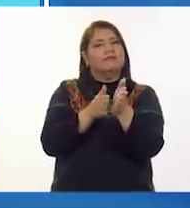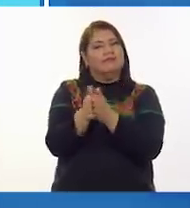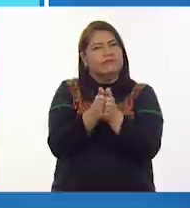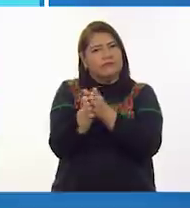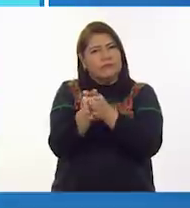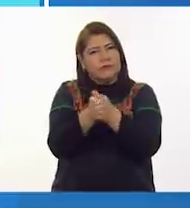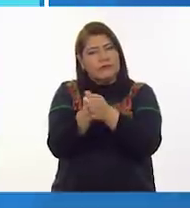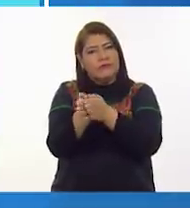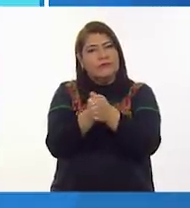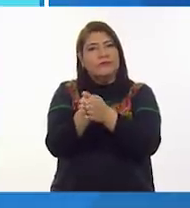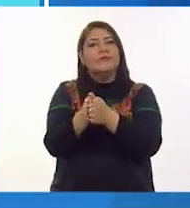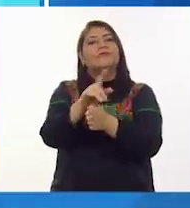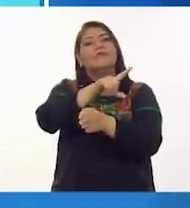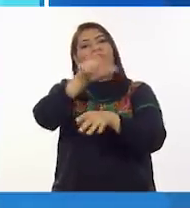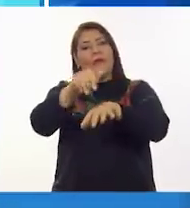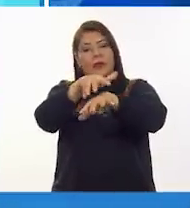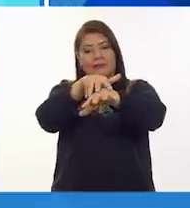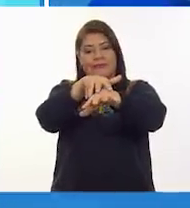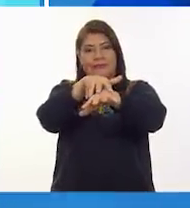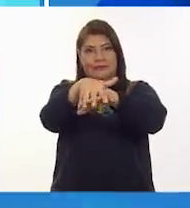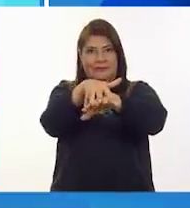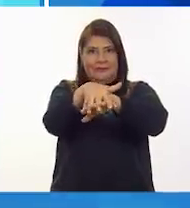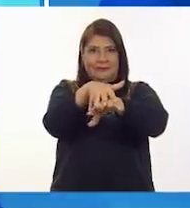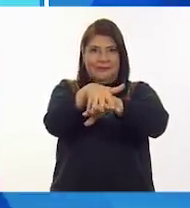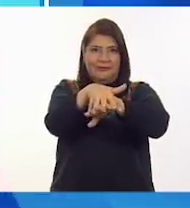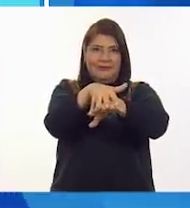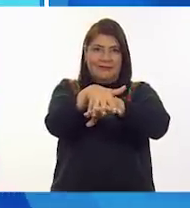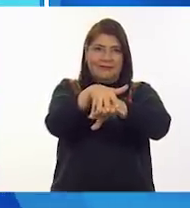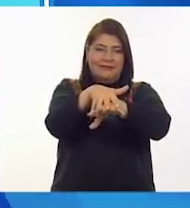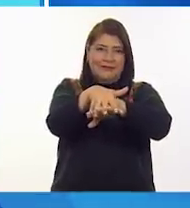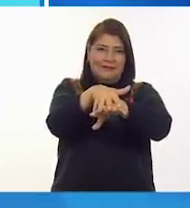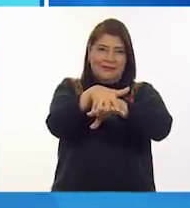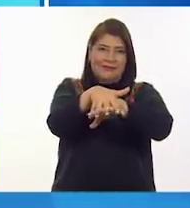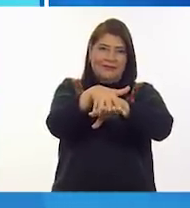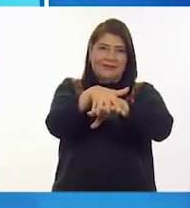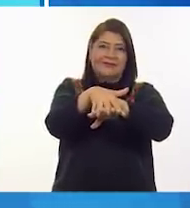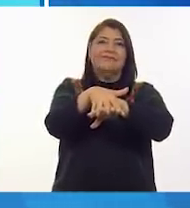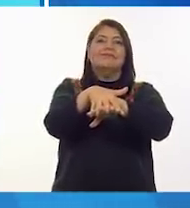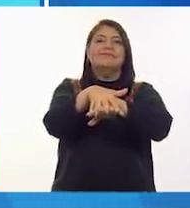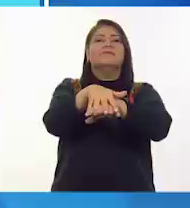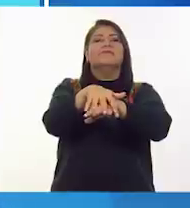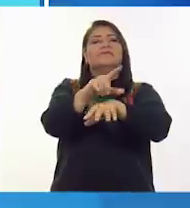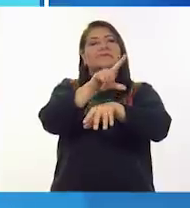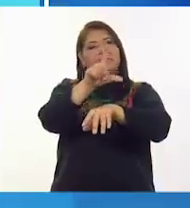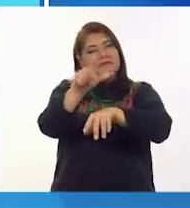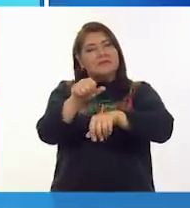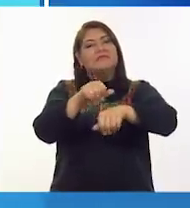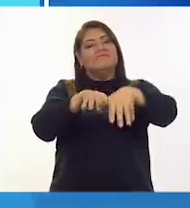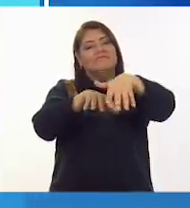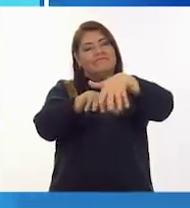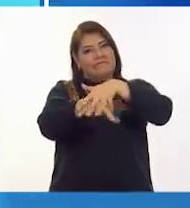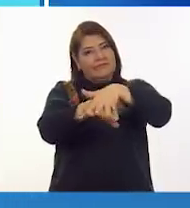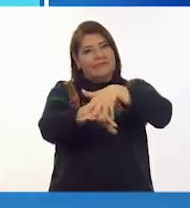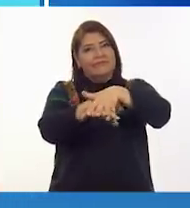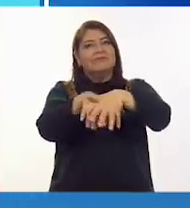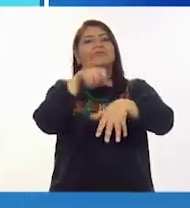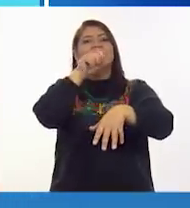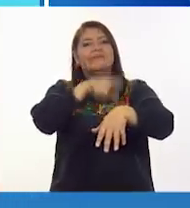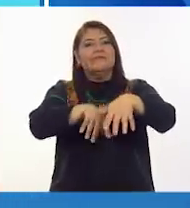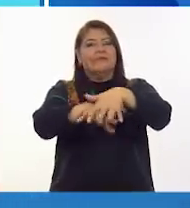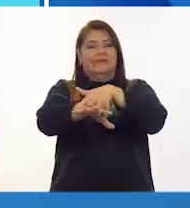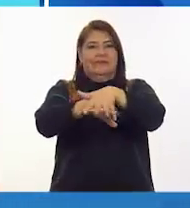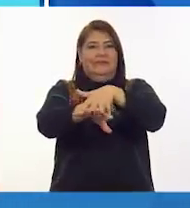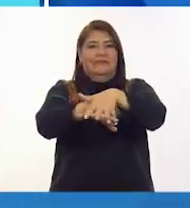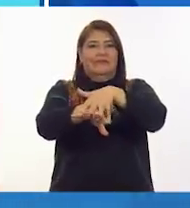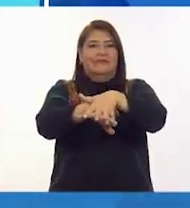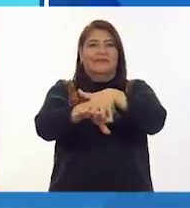con la otra. Ahora, frota la palma de una de tus manos contra el dorso de la otra, entrelazando los dedos. Repite lo mismo con